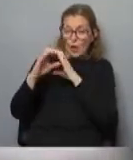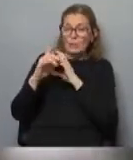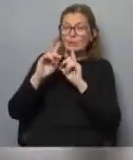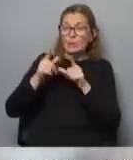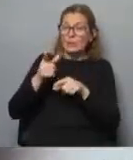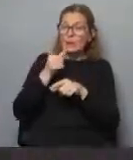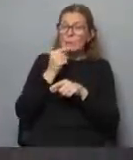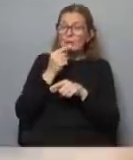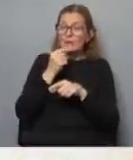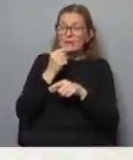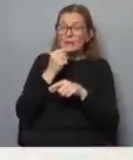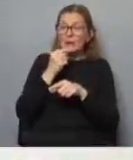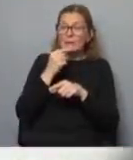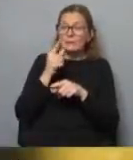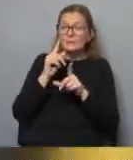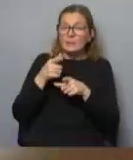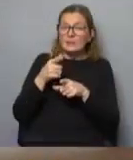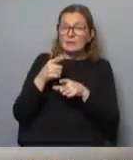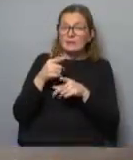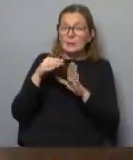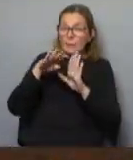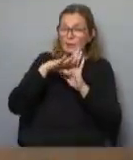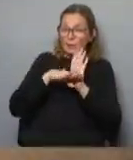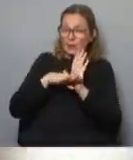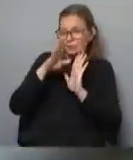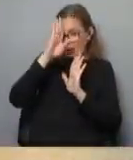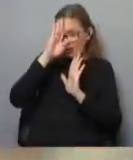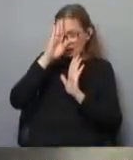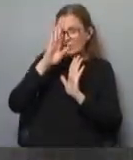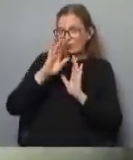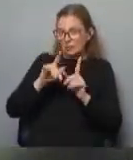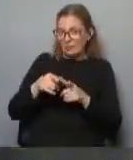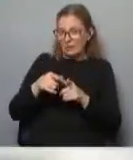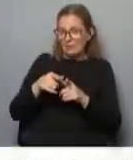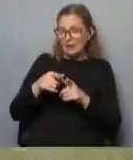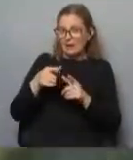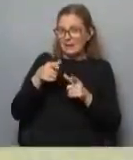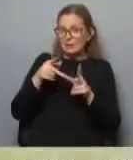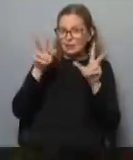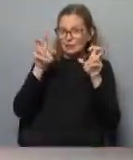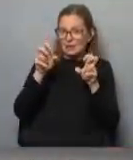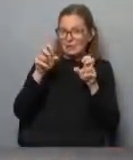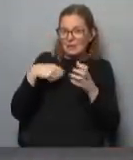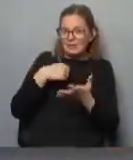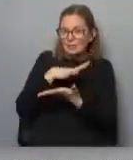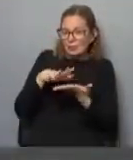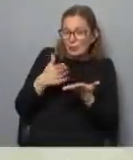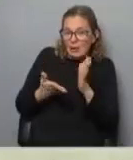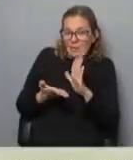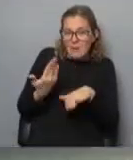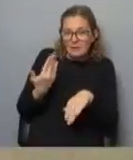policía entonces la policía tiene que seguir formándose para poder abordar estas situaciones que cada vez son más